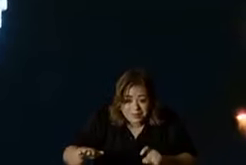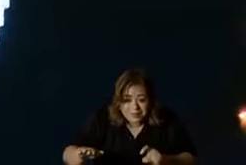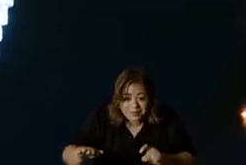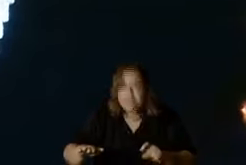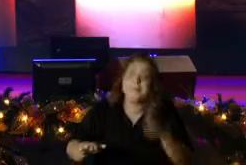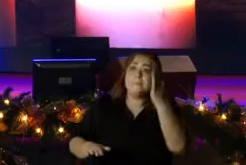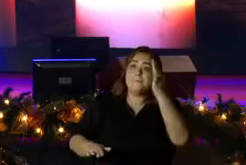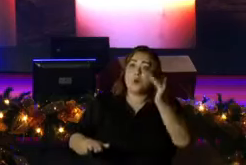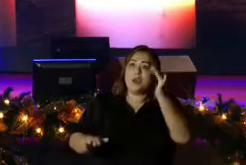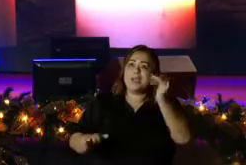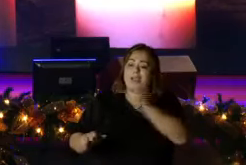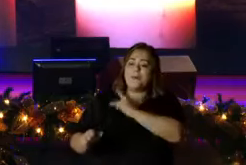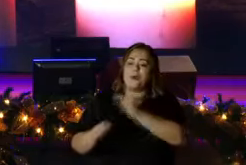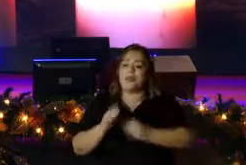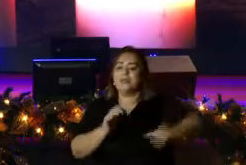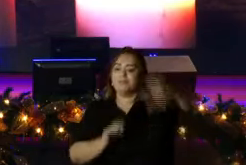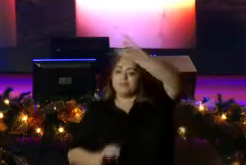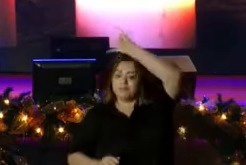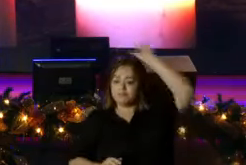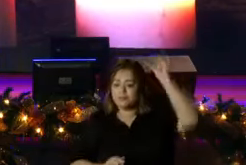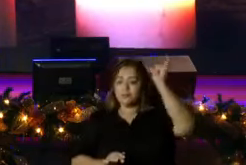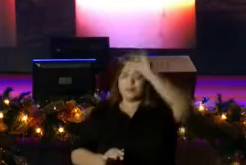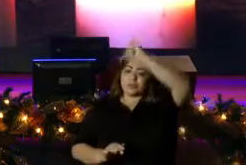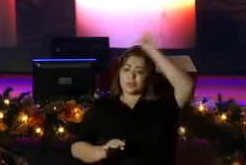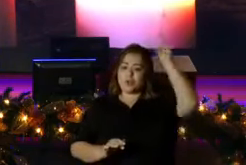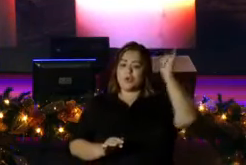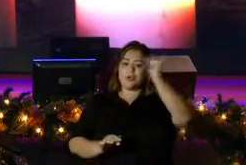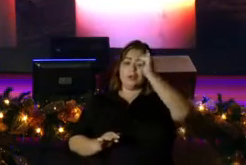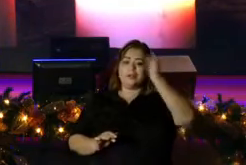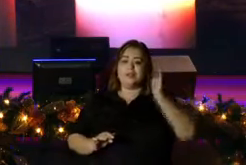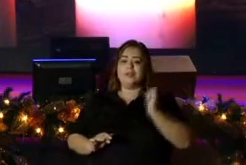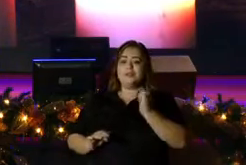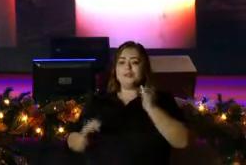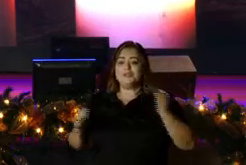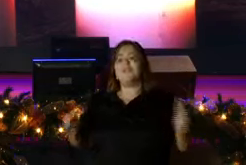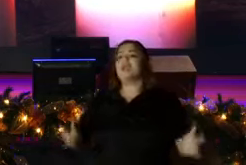el poder sobre mí cuando Él me habló.